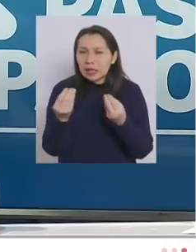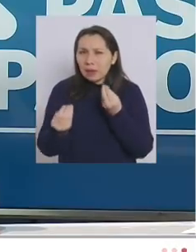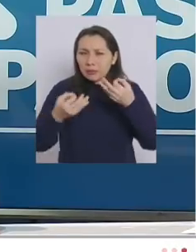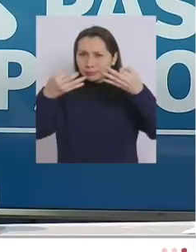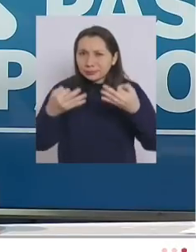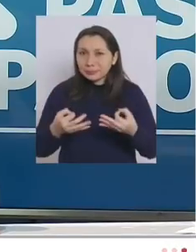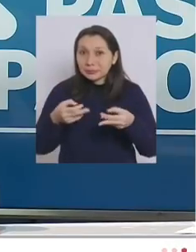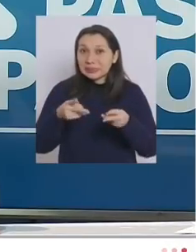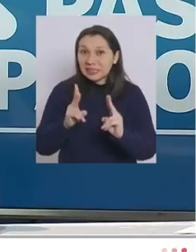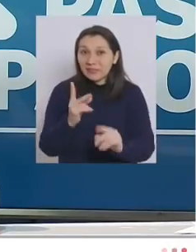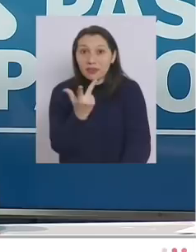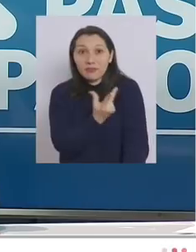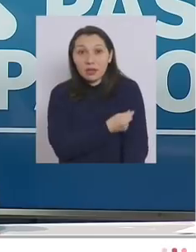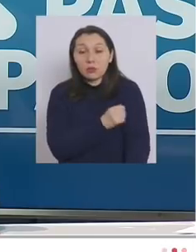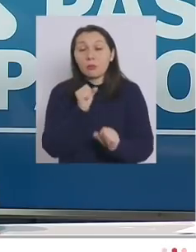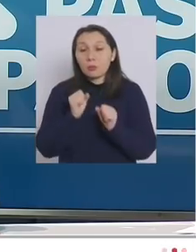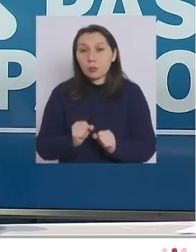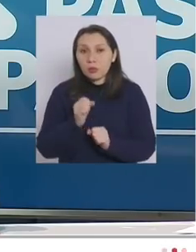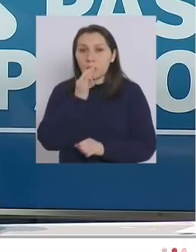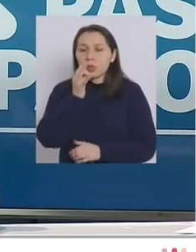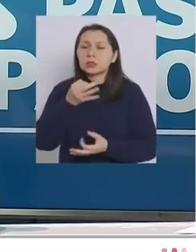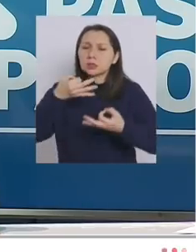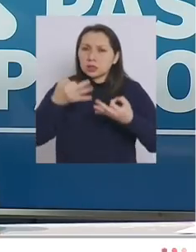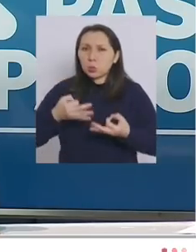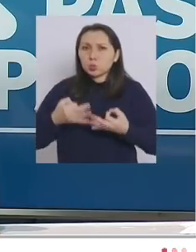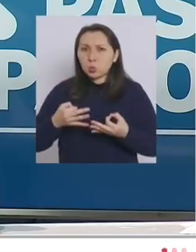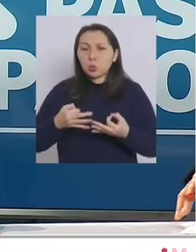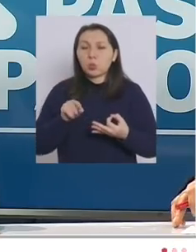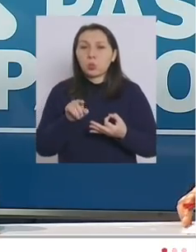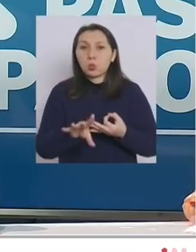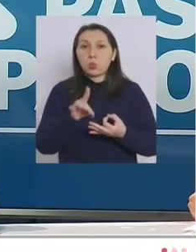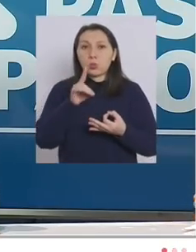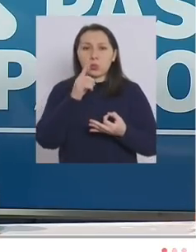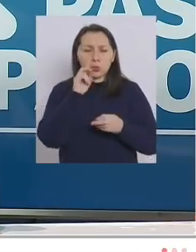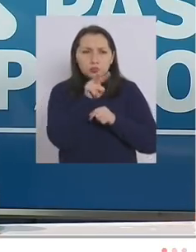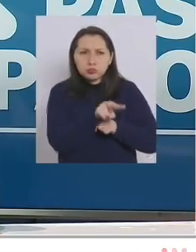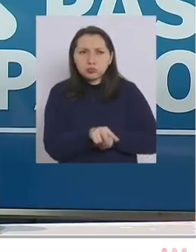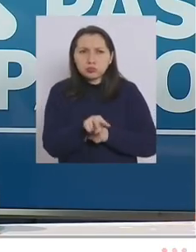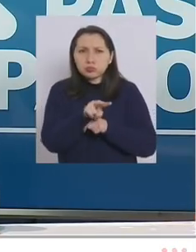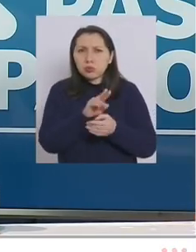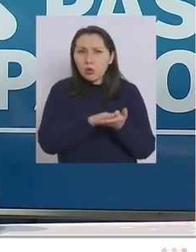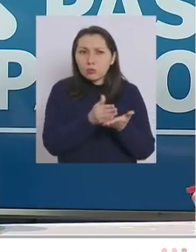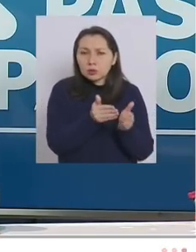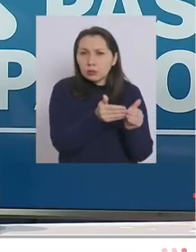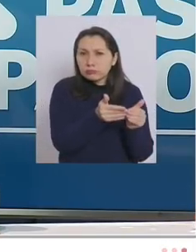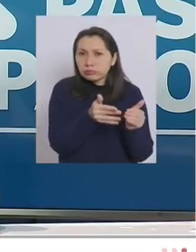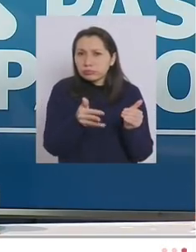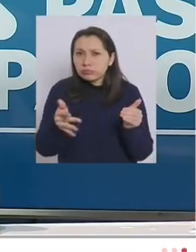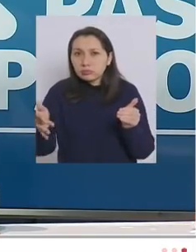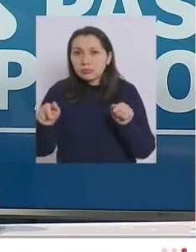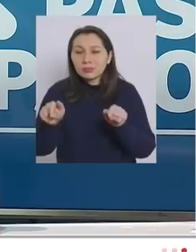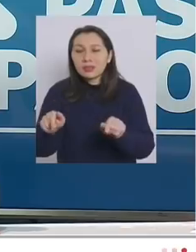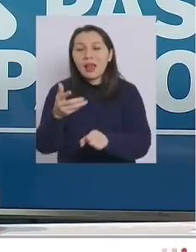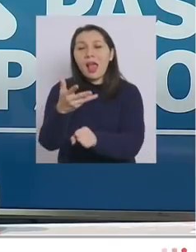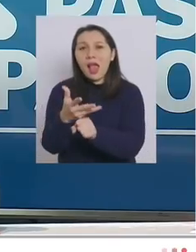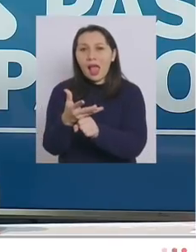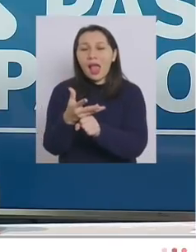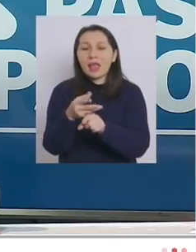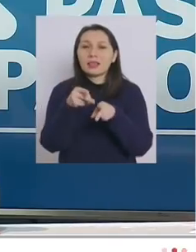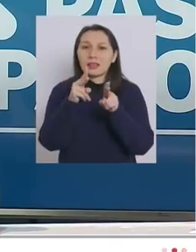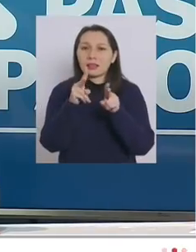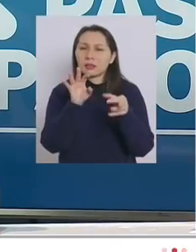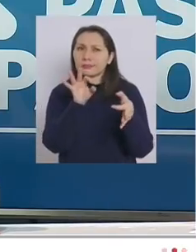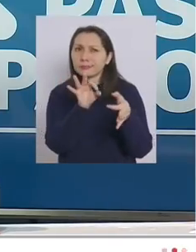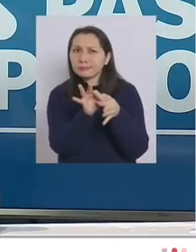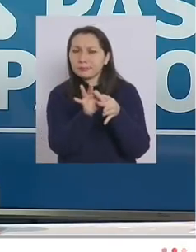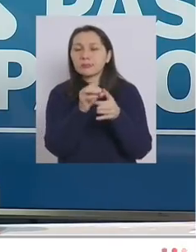efectividad, podemos decir con certeza, basado en nuestra vigilancia, que hay una asociación que